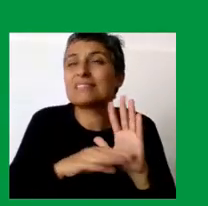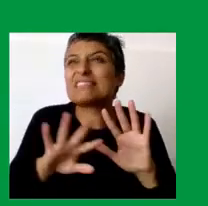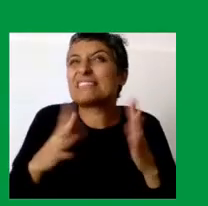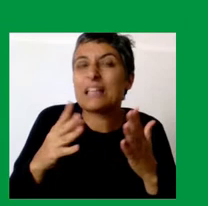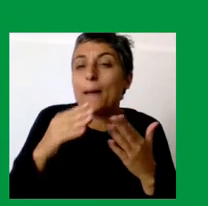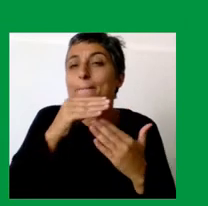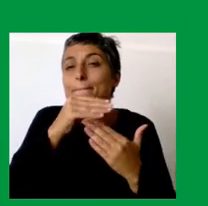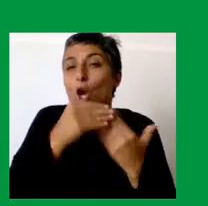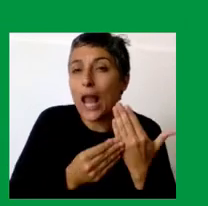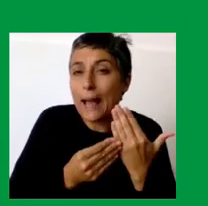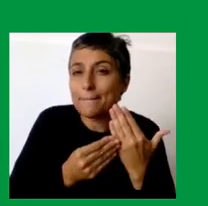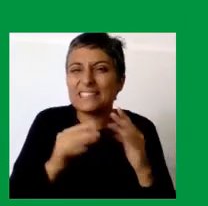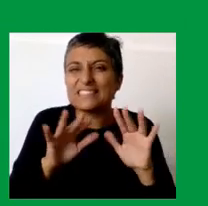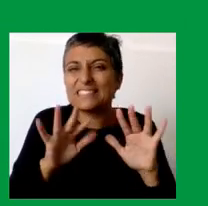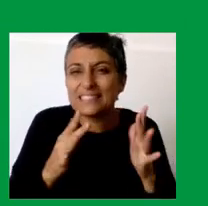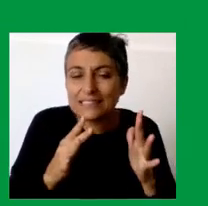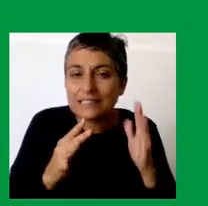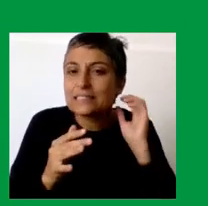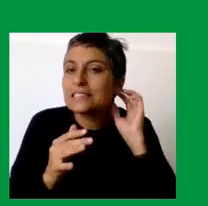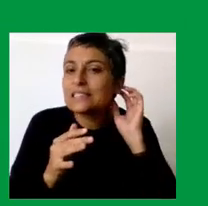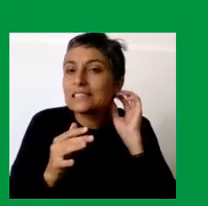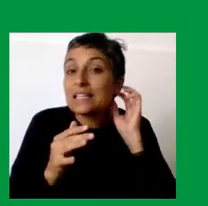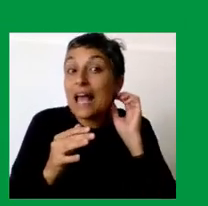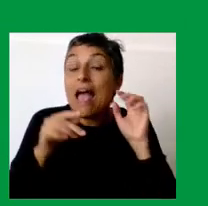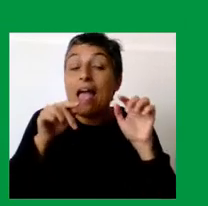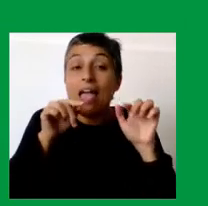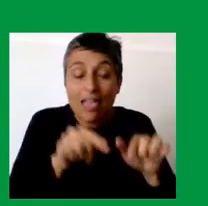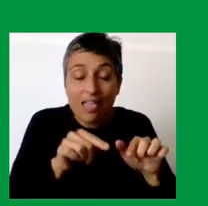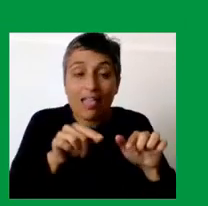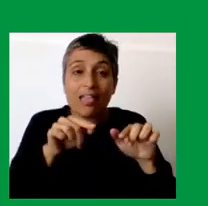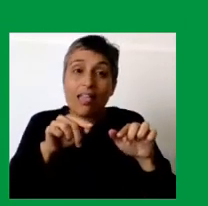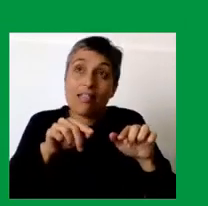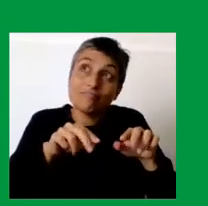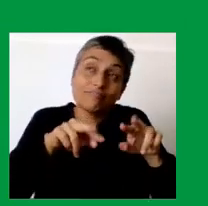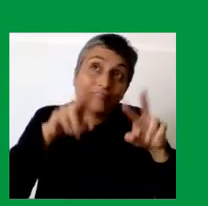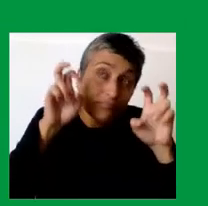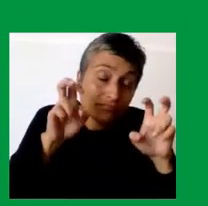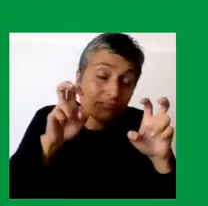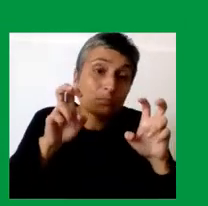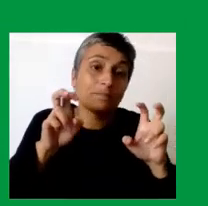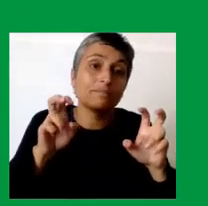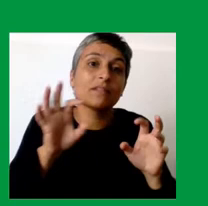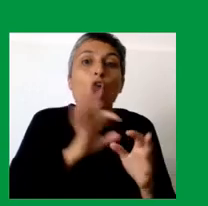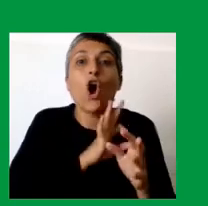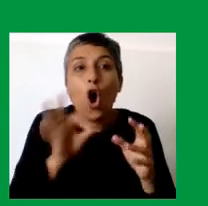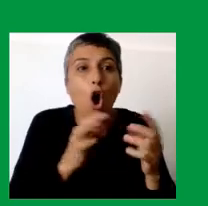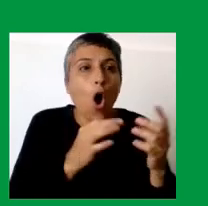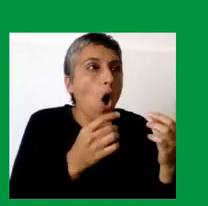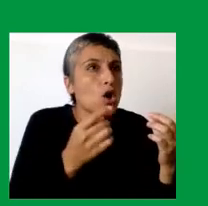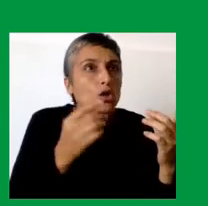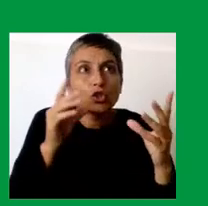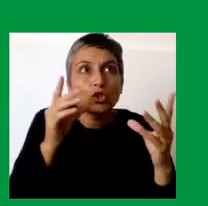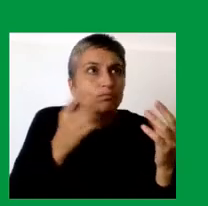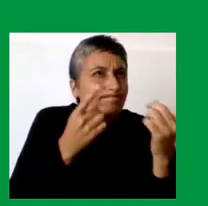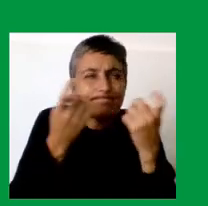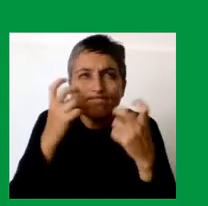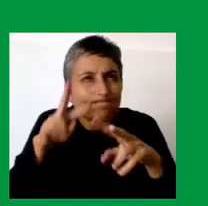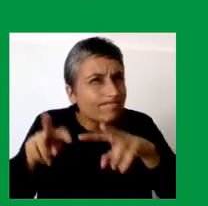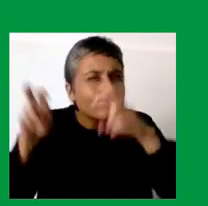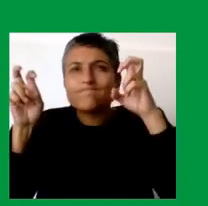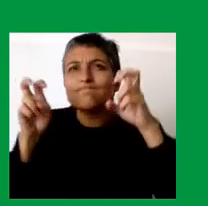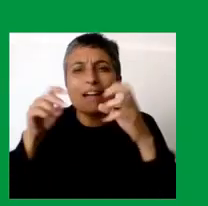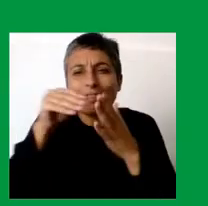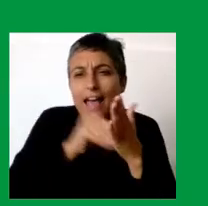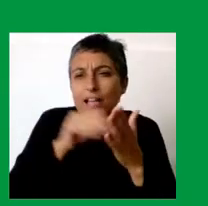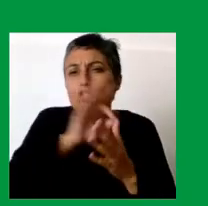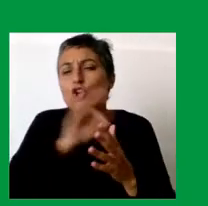programas que lo que hacen es hacer estos análisis, digamos, esta recolección de datos, este análisis, después